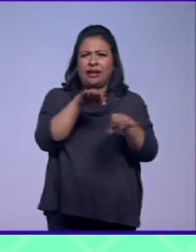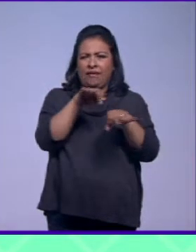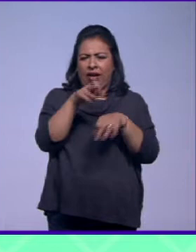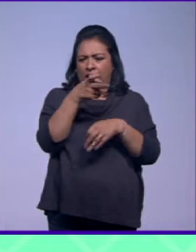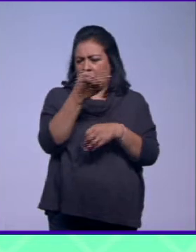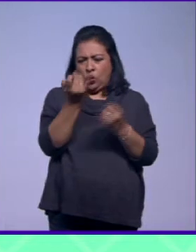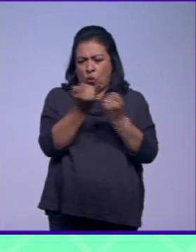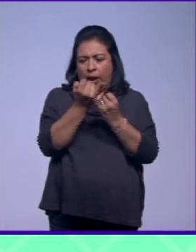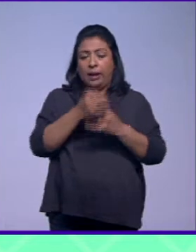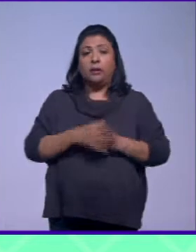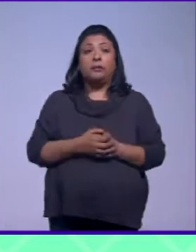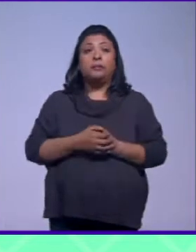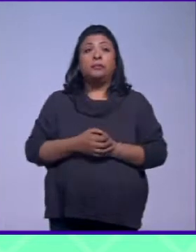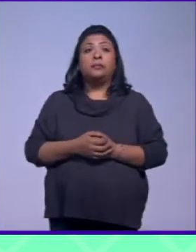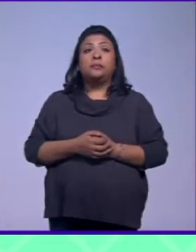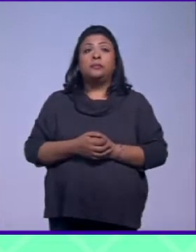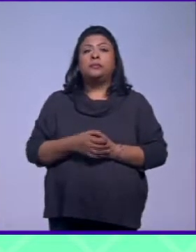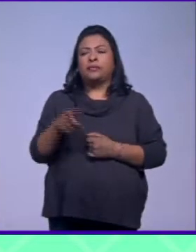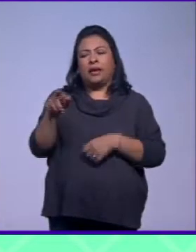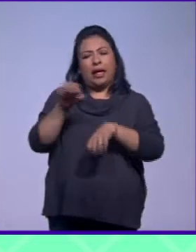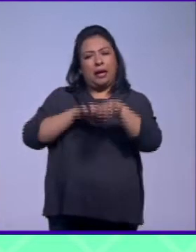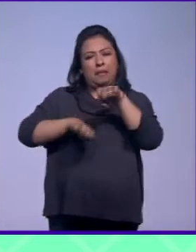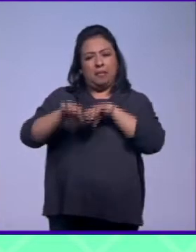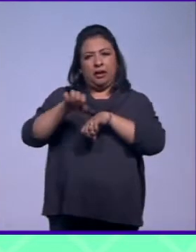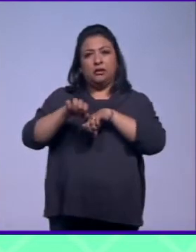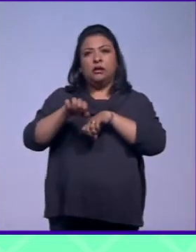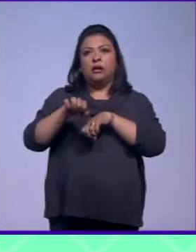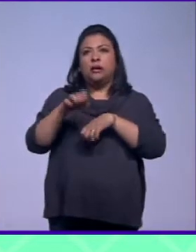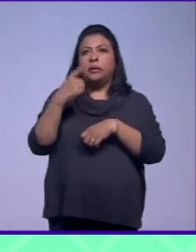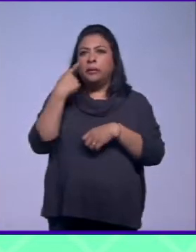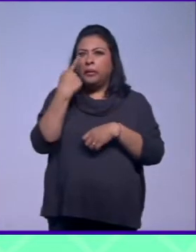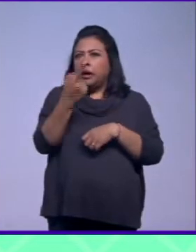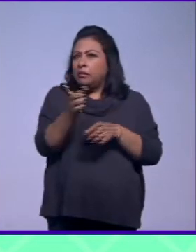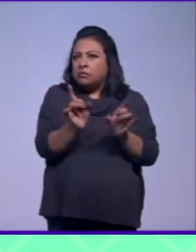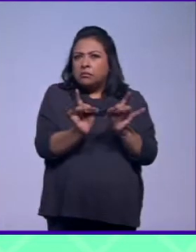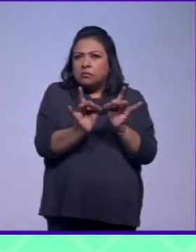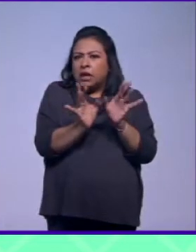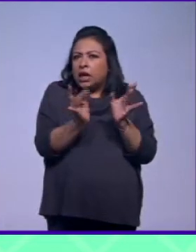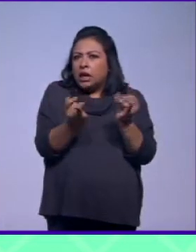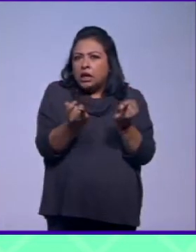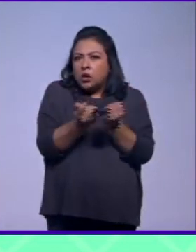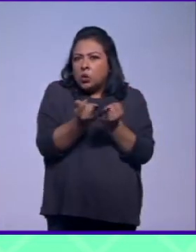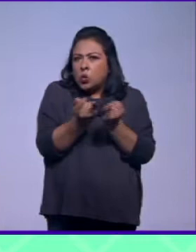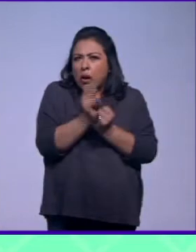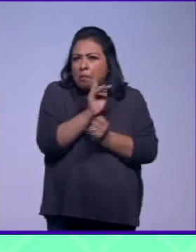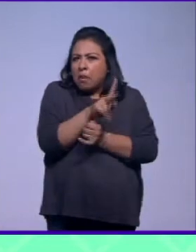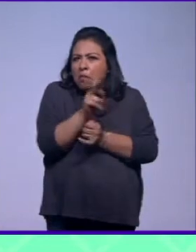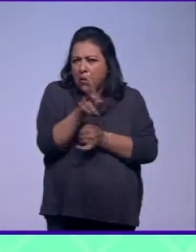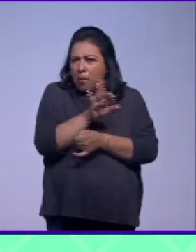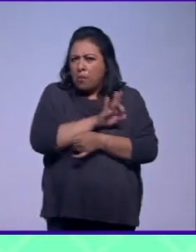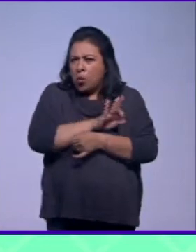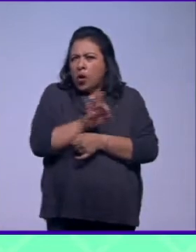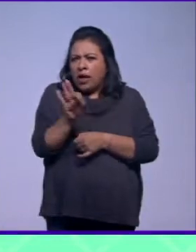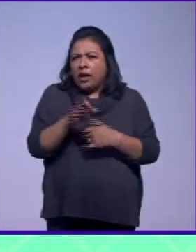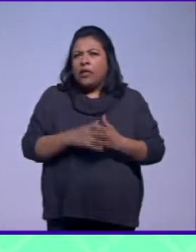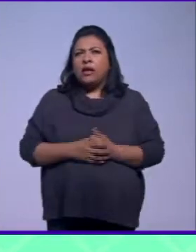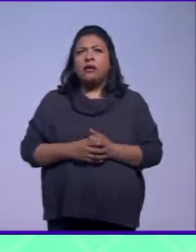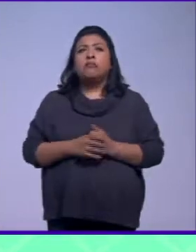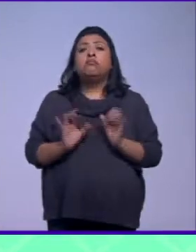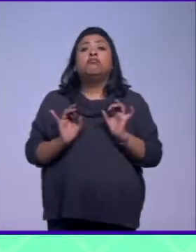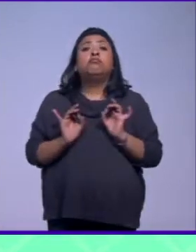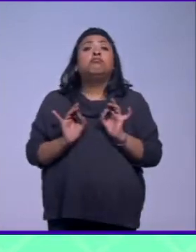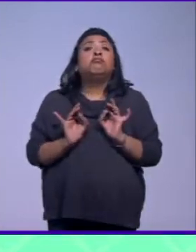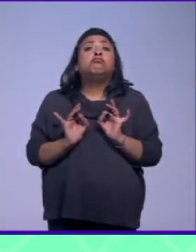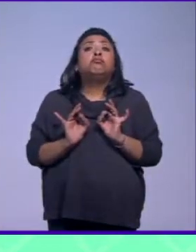eso desde en ese tipo de empresas se han visto en una circunstancia parecida en donde de pronto